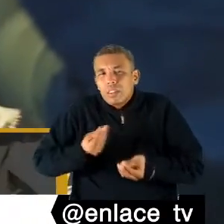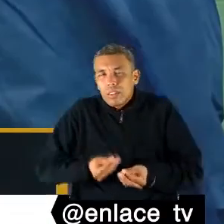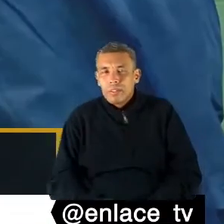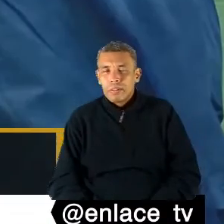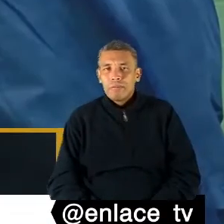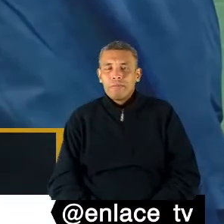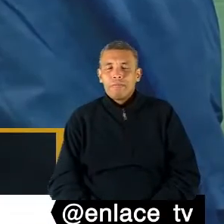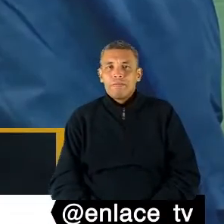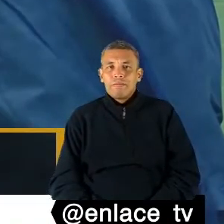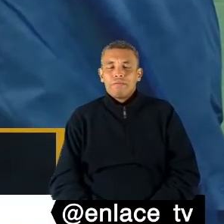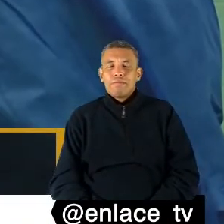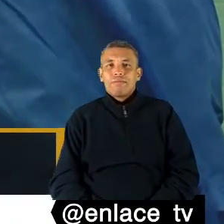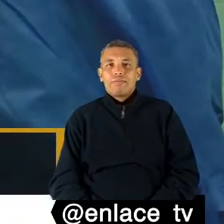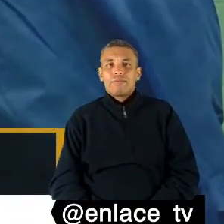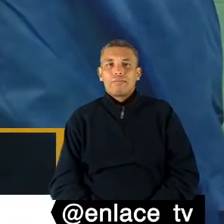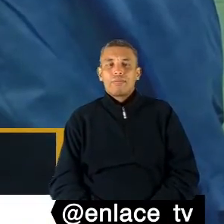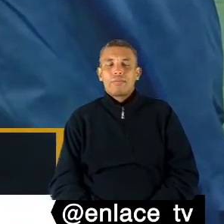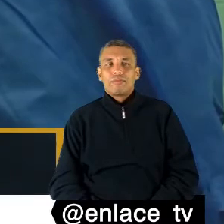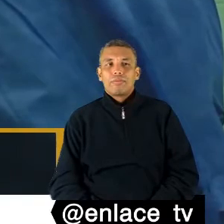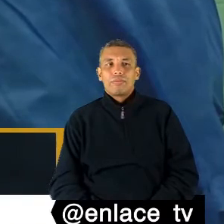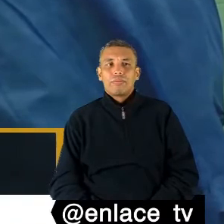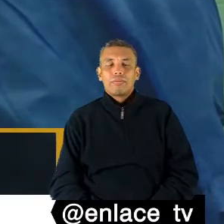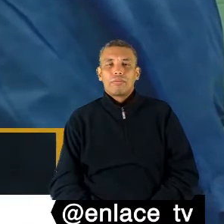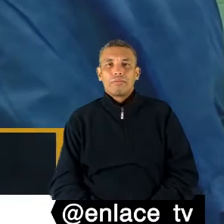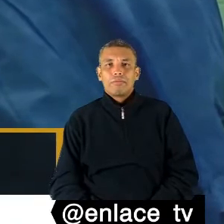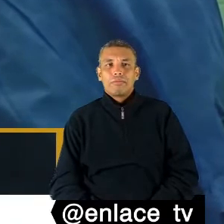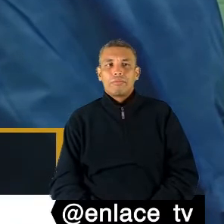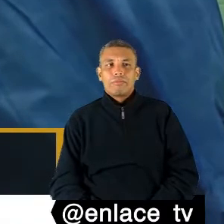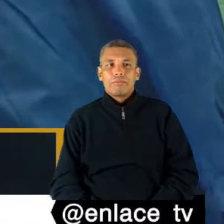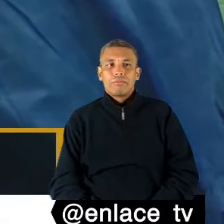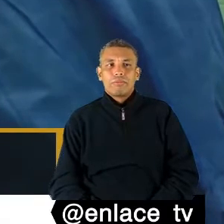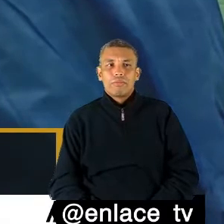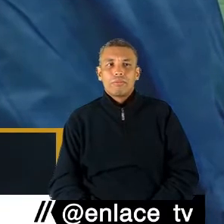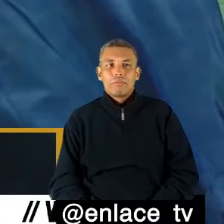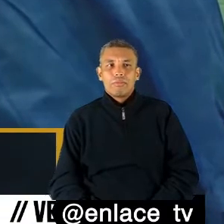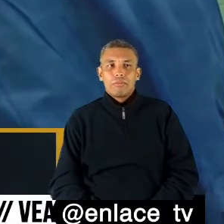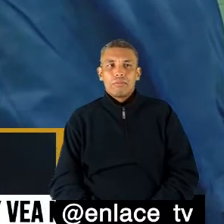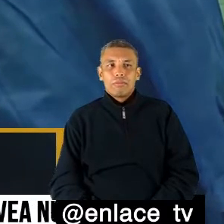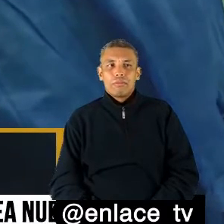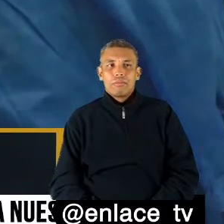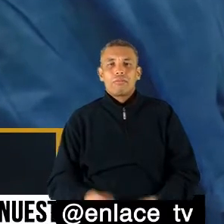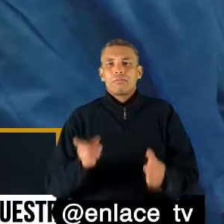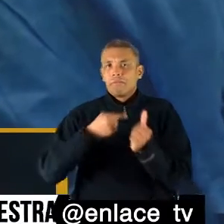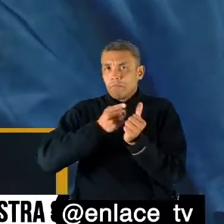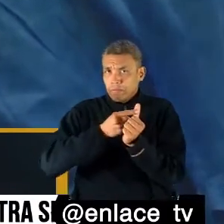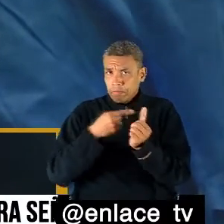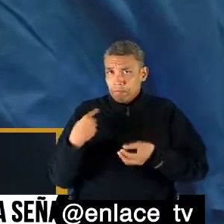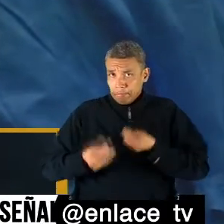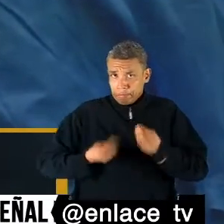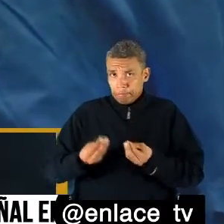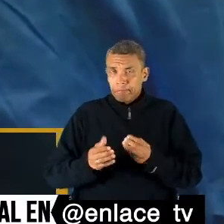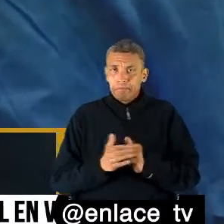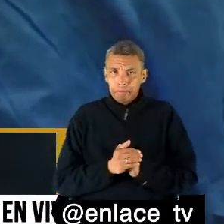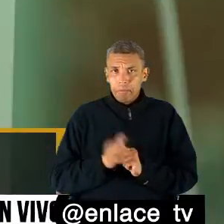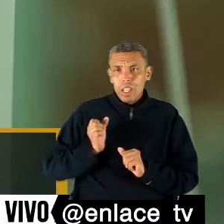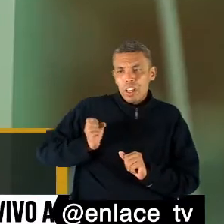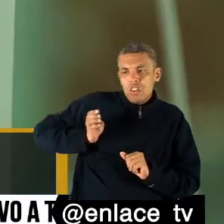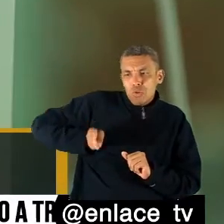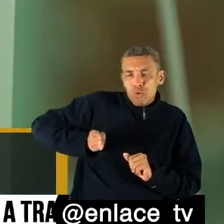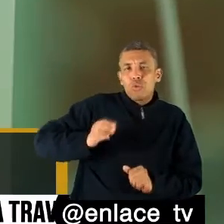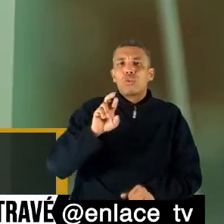Bueno, deben asistir a la sede del Club Rotario, sí, que tengo aquí, para que anoten ustedes, por